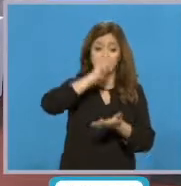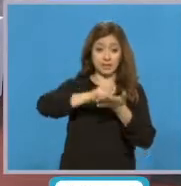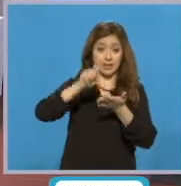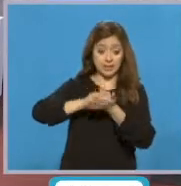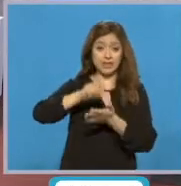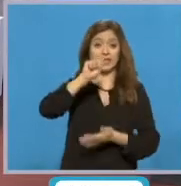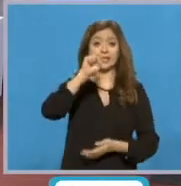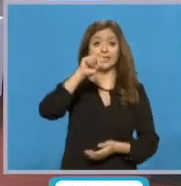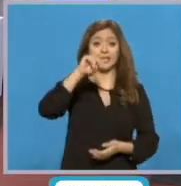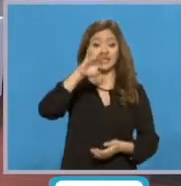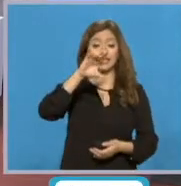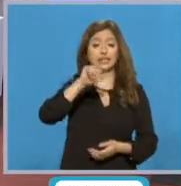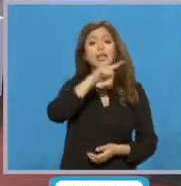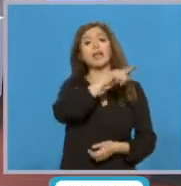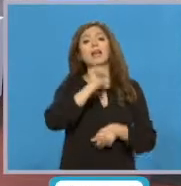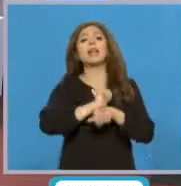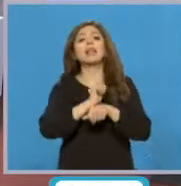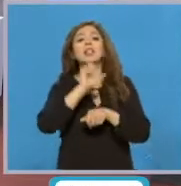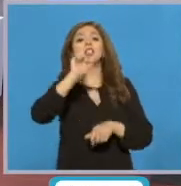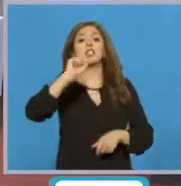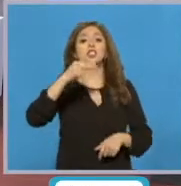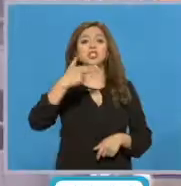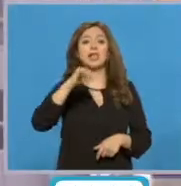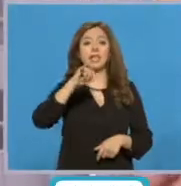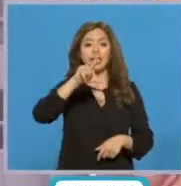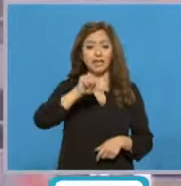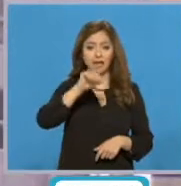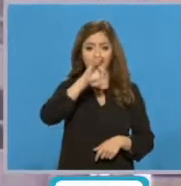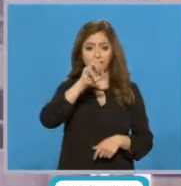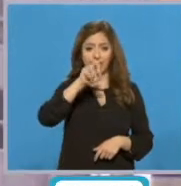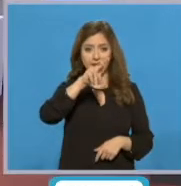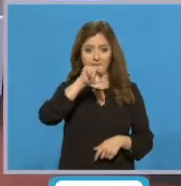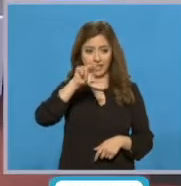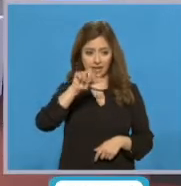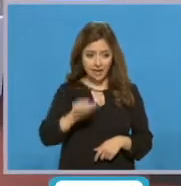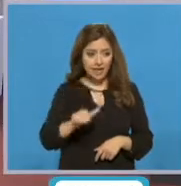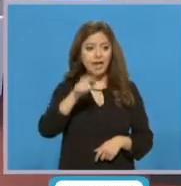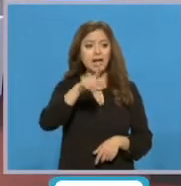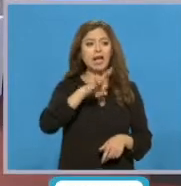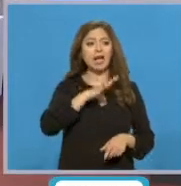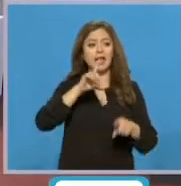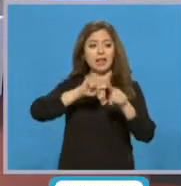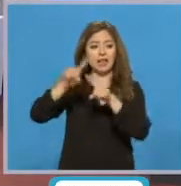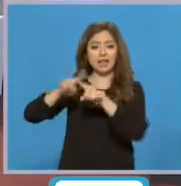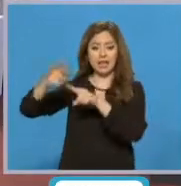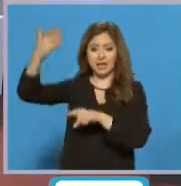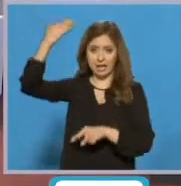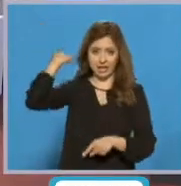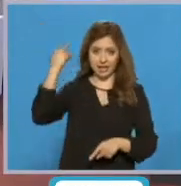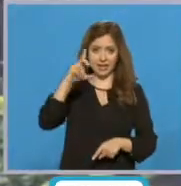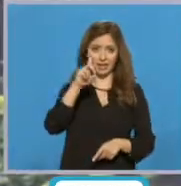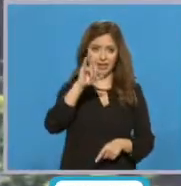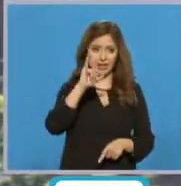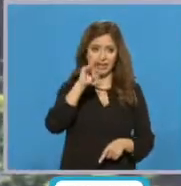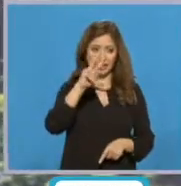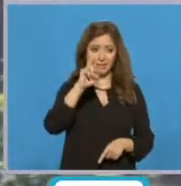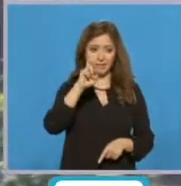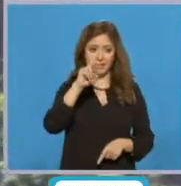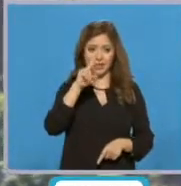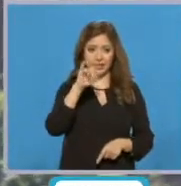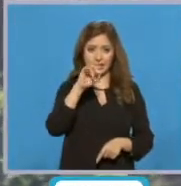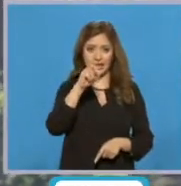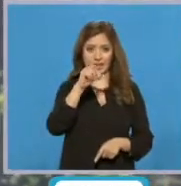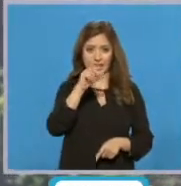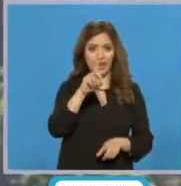querida Sheila Ferrera, que ella es actriz también, que se salió de Diversidad CDMX para acompañarnos en esta mañana también. Ya ven, sí,